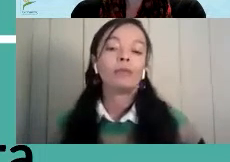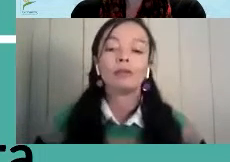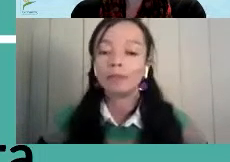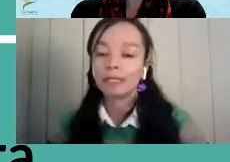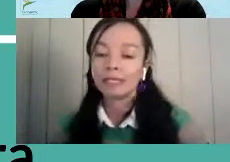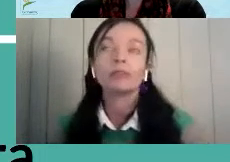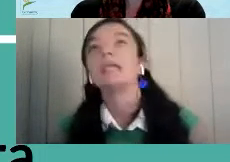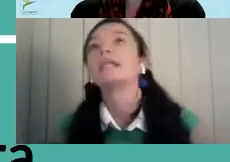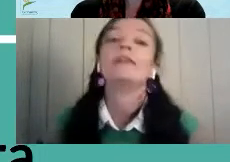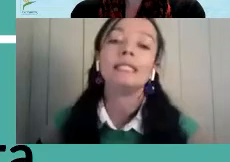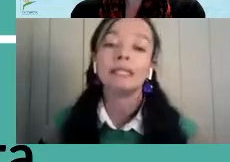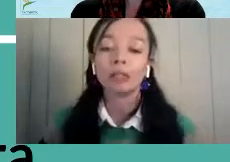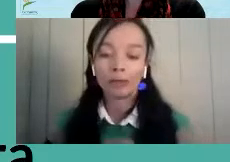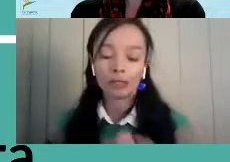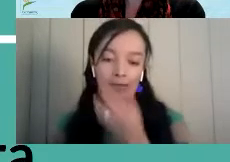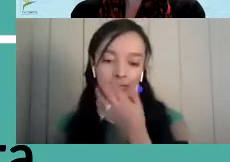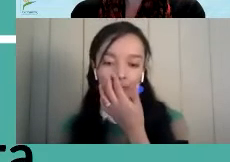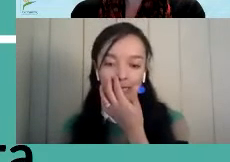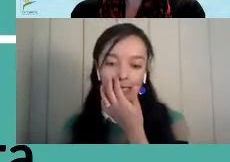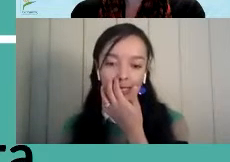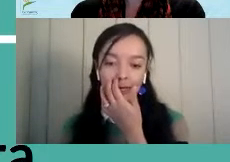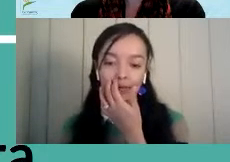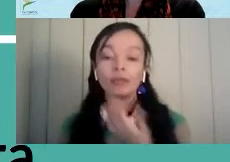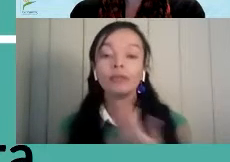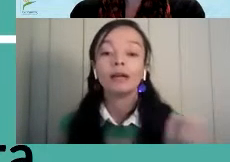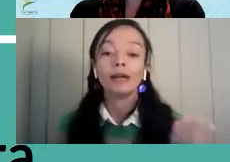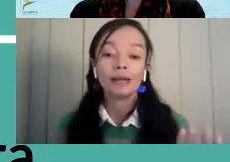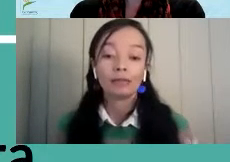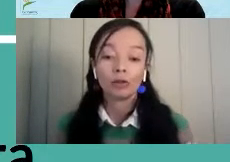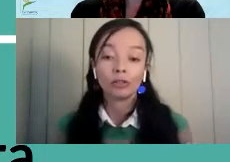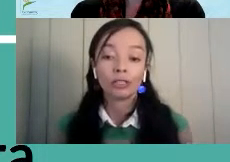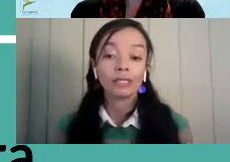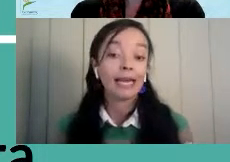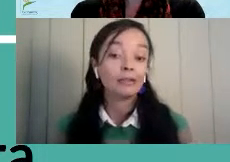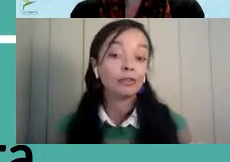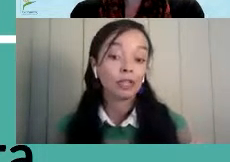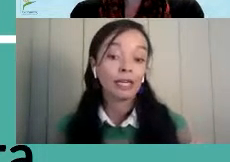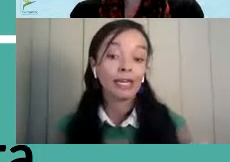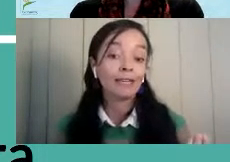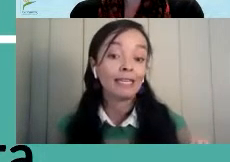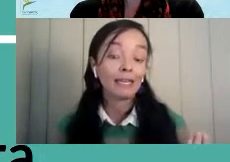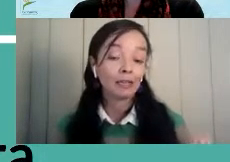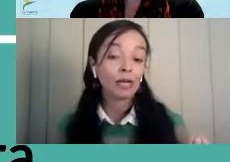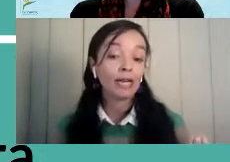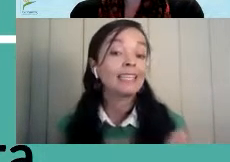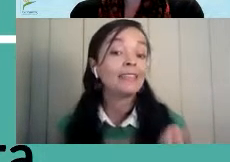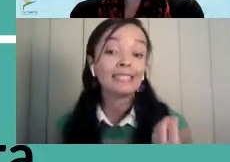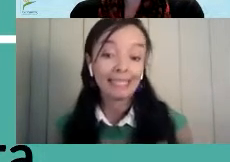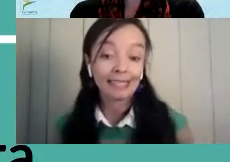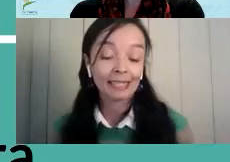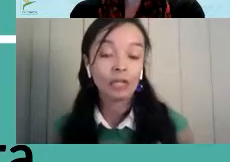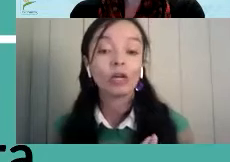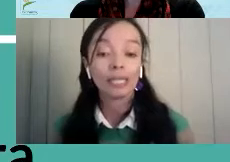Pueden mover los piecitos. La cabecita como lo estaba haciendo este niño. Entonces, ellos tienen la habilidad natural de